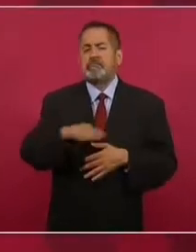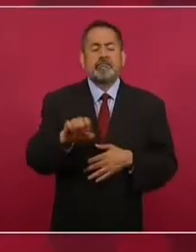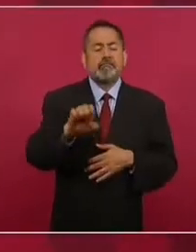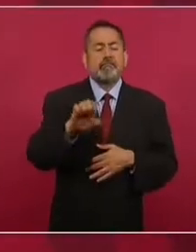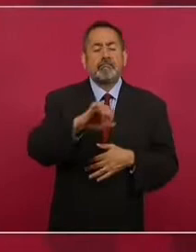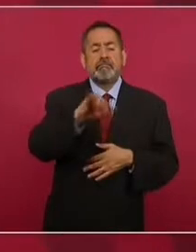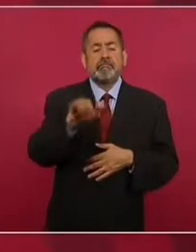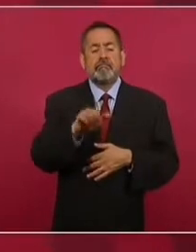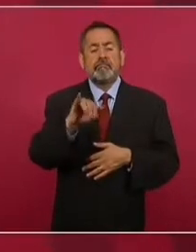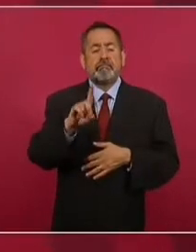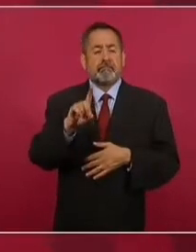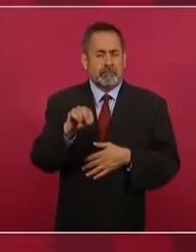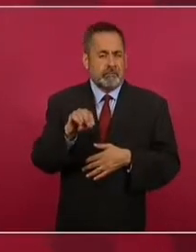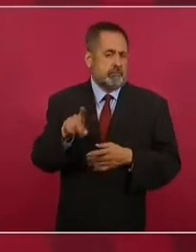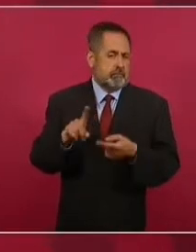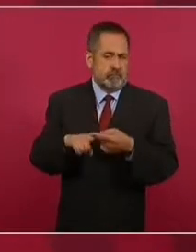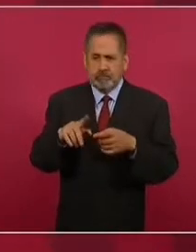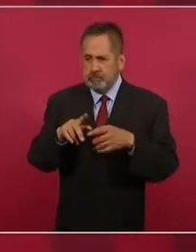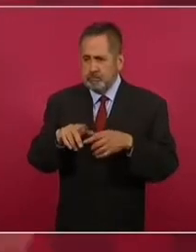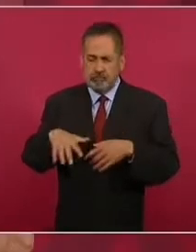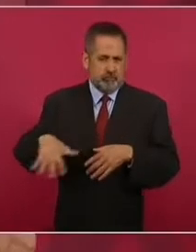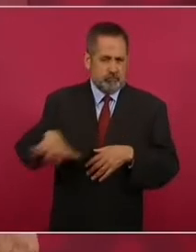comunales,